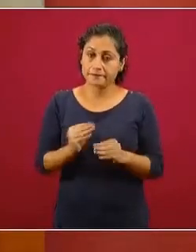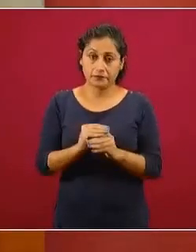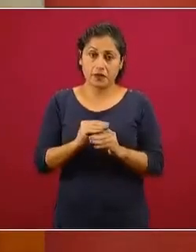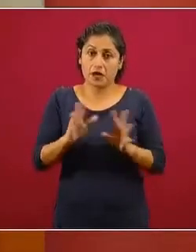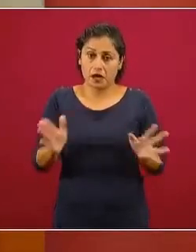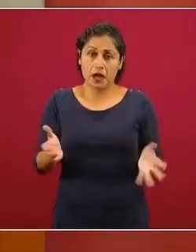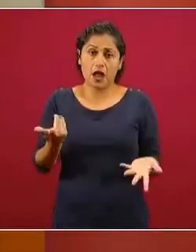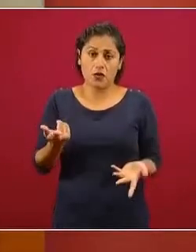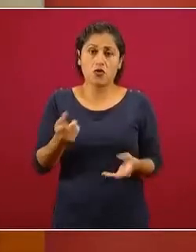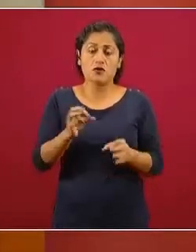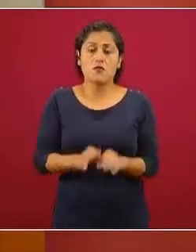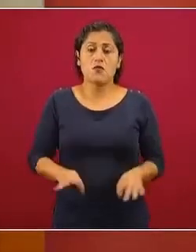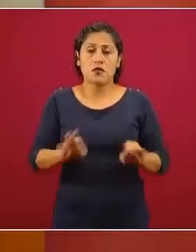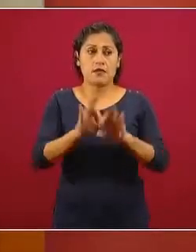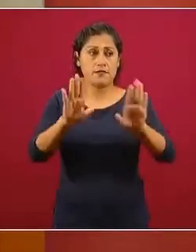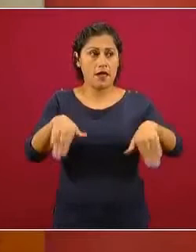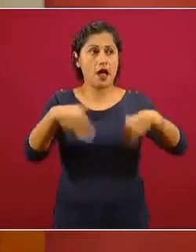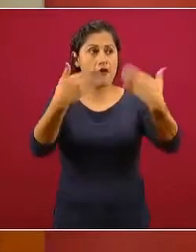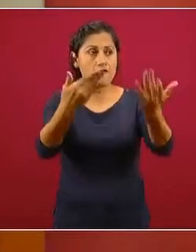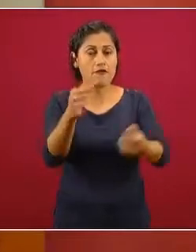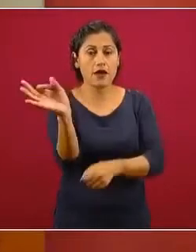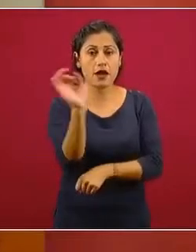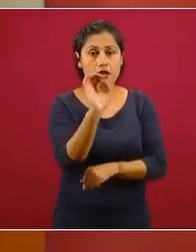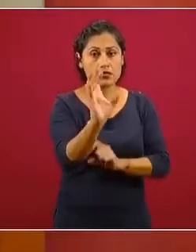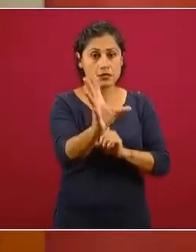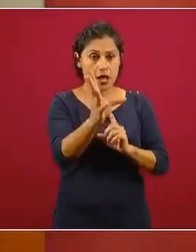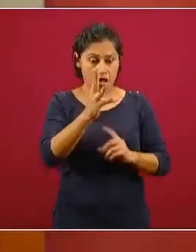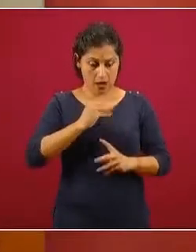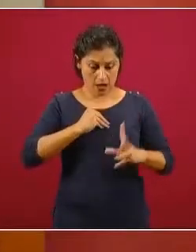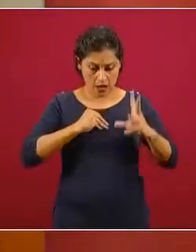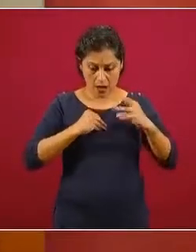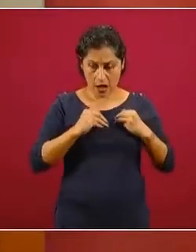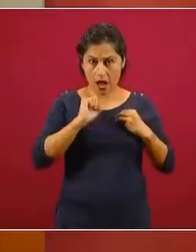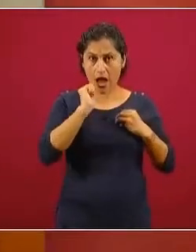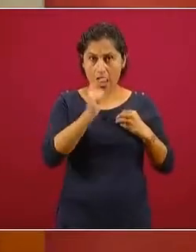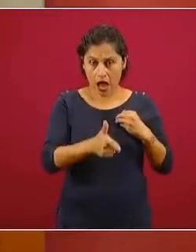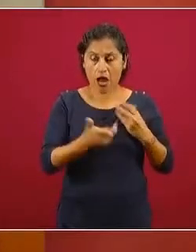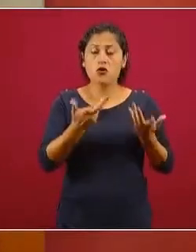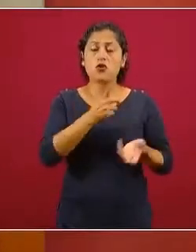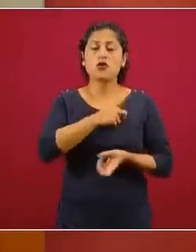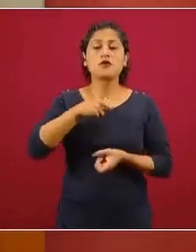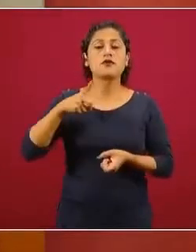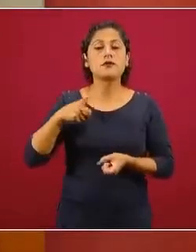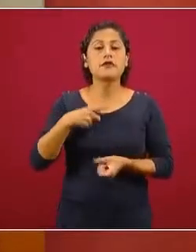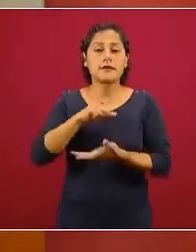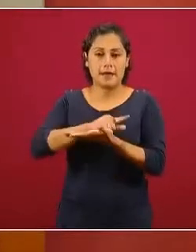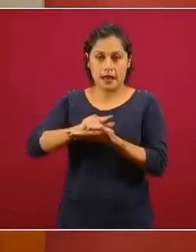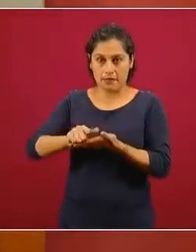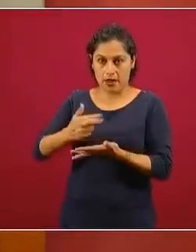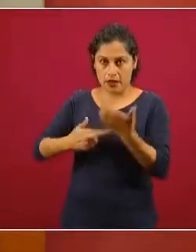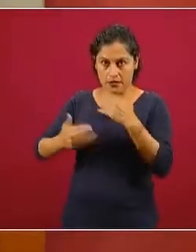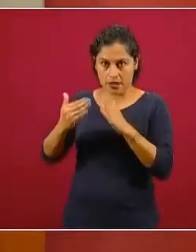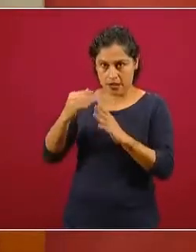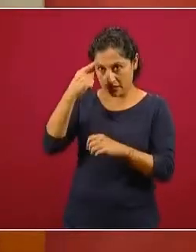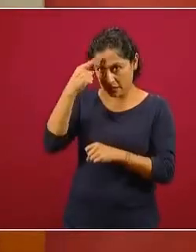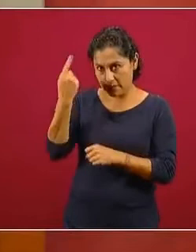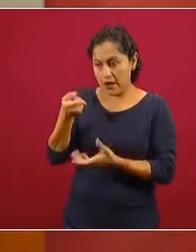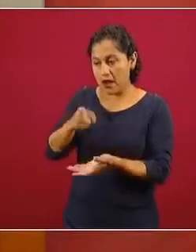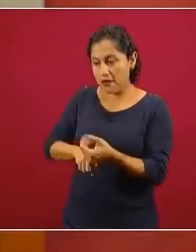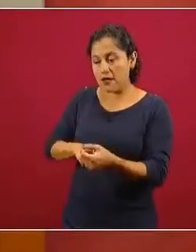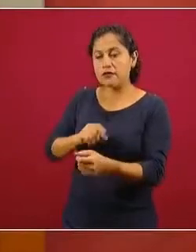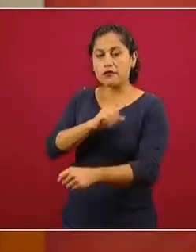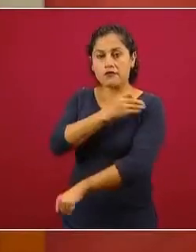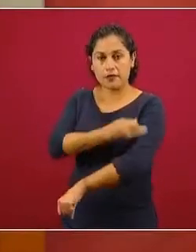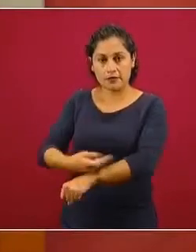interior del domicilio tenemos acción importante. La etiqueta respiratoria, este es otro hábito que debemos de